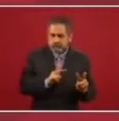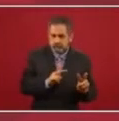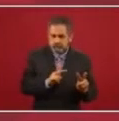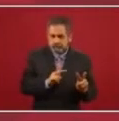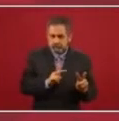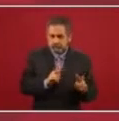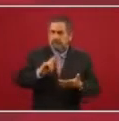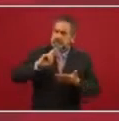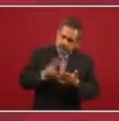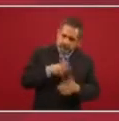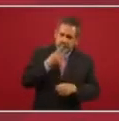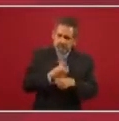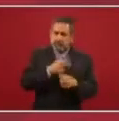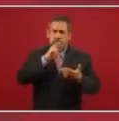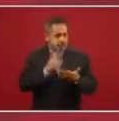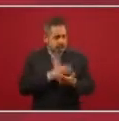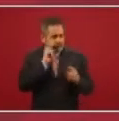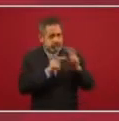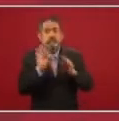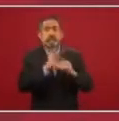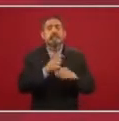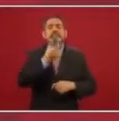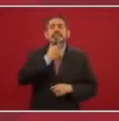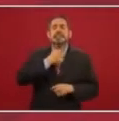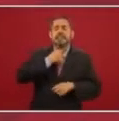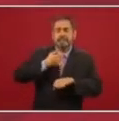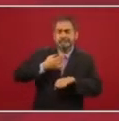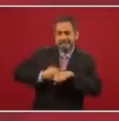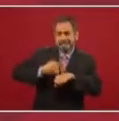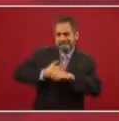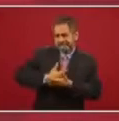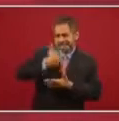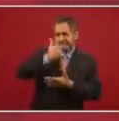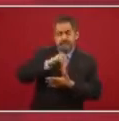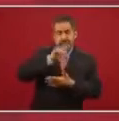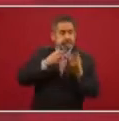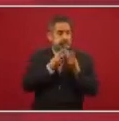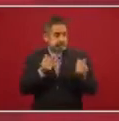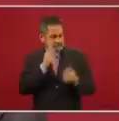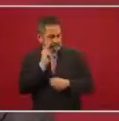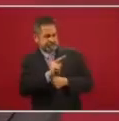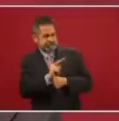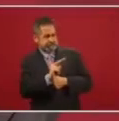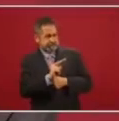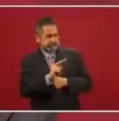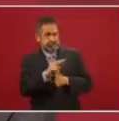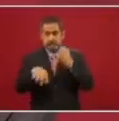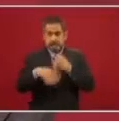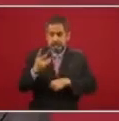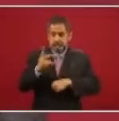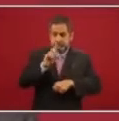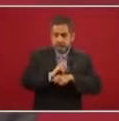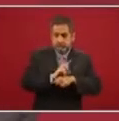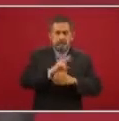segunda prueba cuando la carga de virus en la garganta del paciente era muy grande al inicio antes de darlo de alta después de sus 14 días